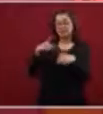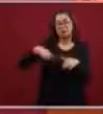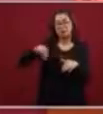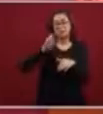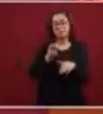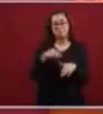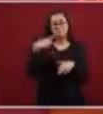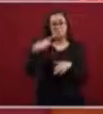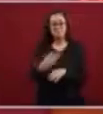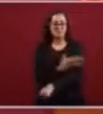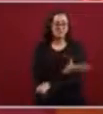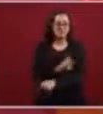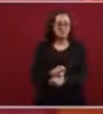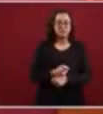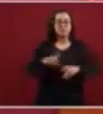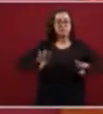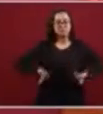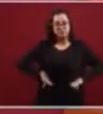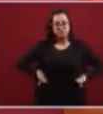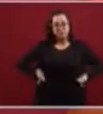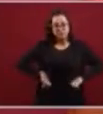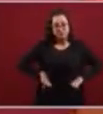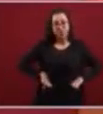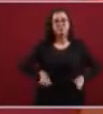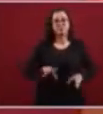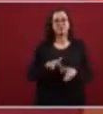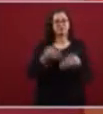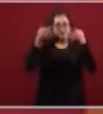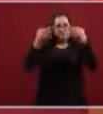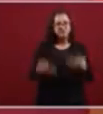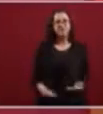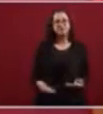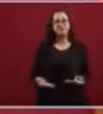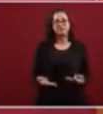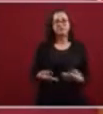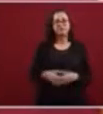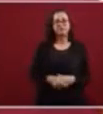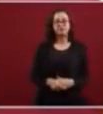ministerios públicos honestos, íntegros,